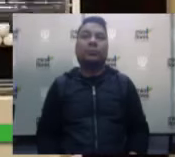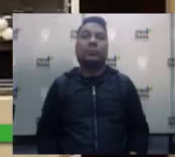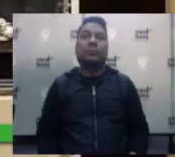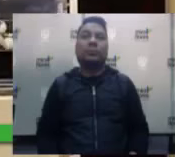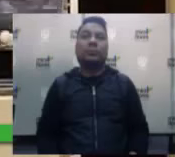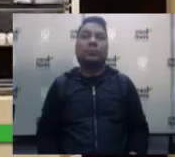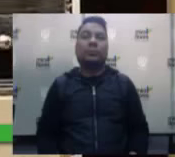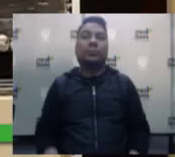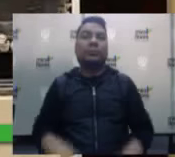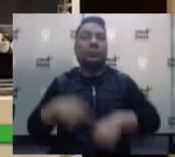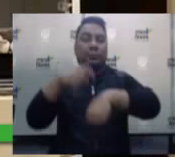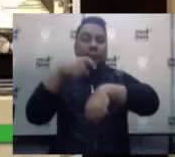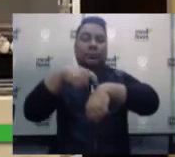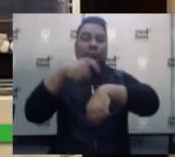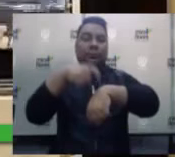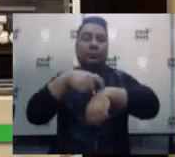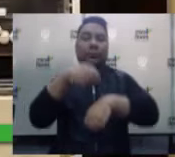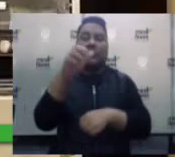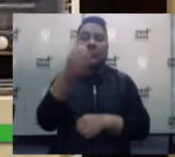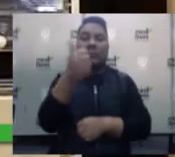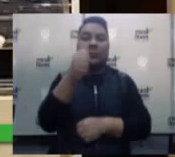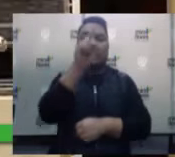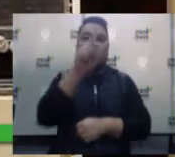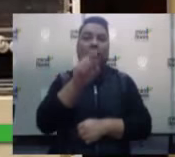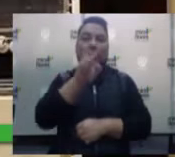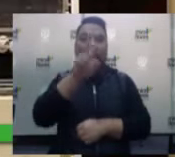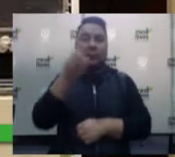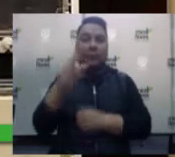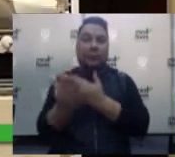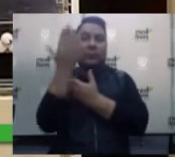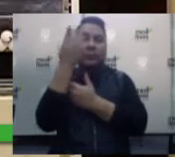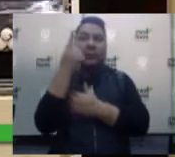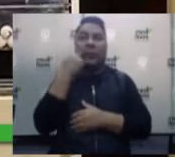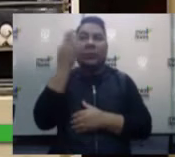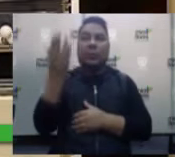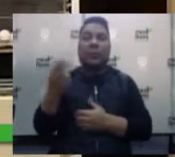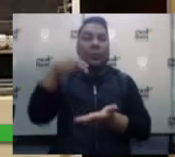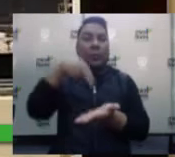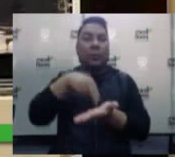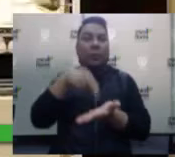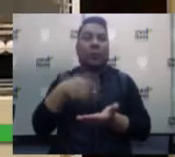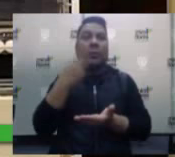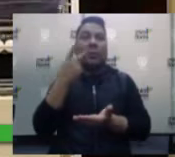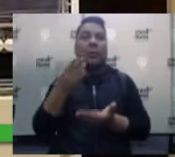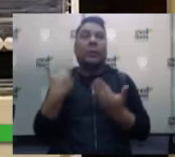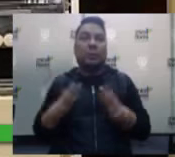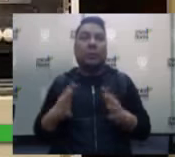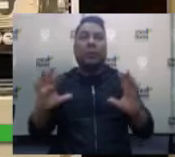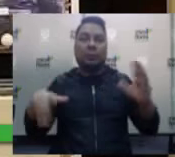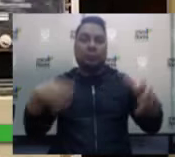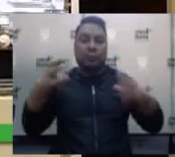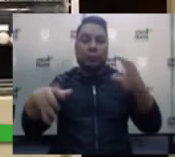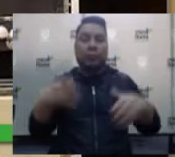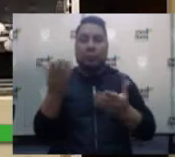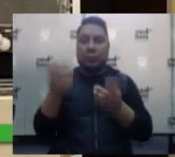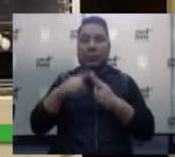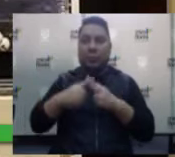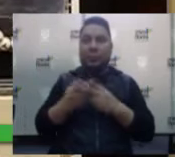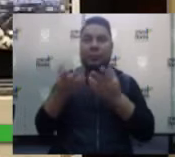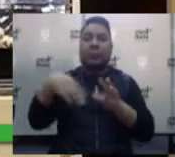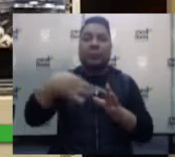Siendo las 10 y 21 de la mañana, señor notario, vamos a proceder a dar inicio al sorteo con su venia.